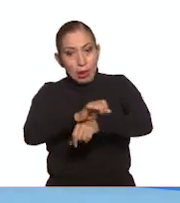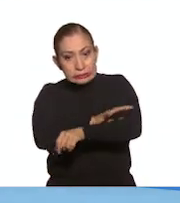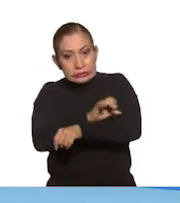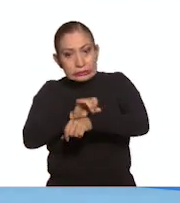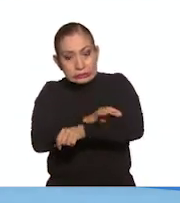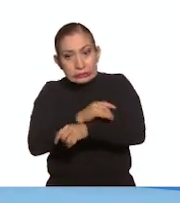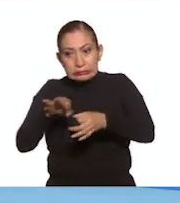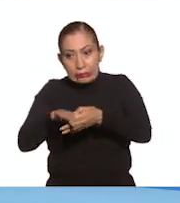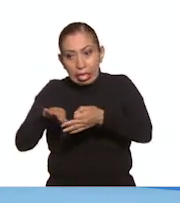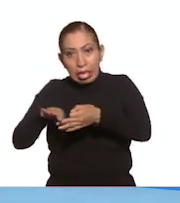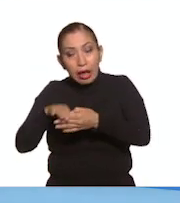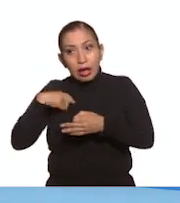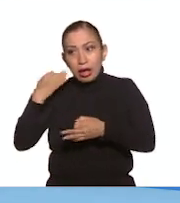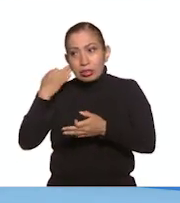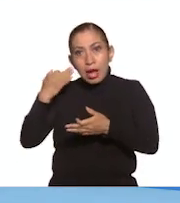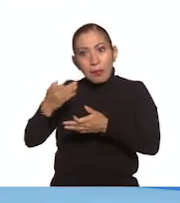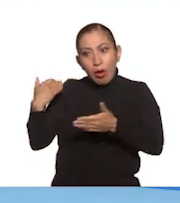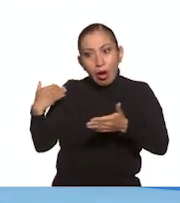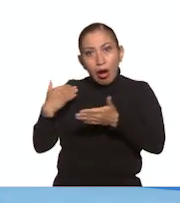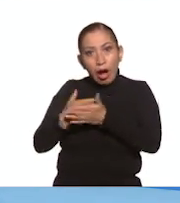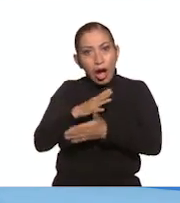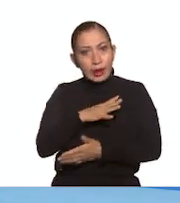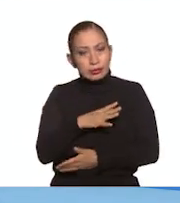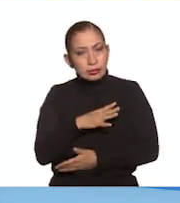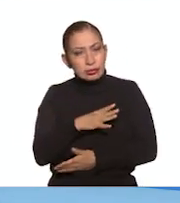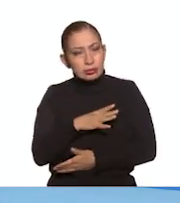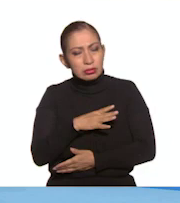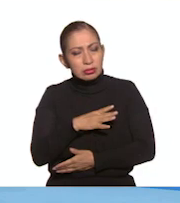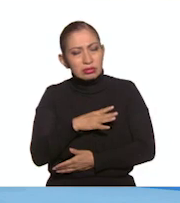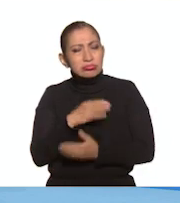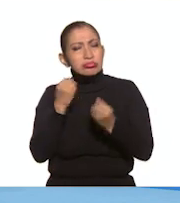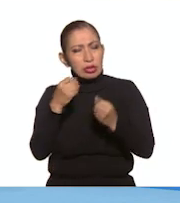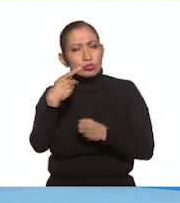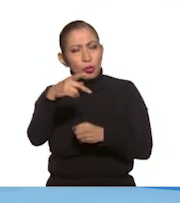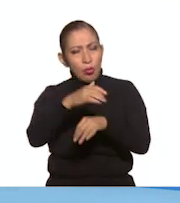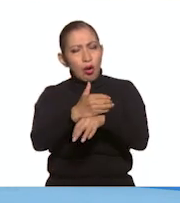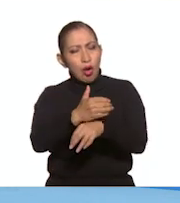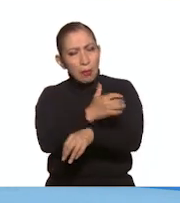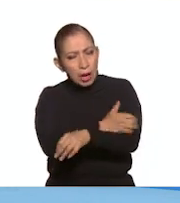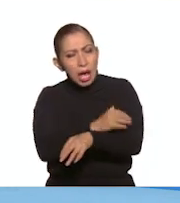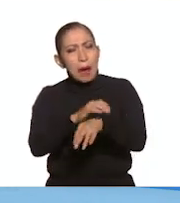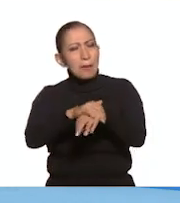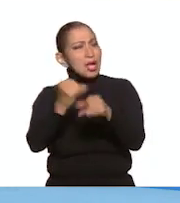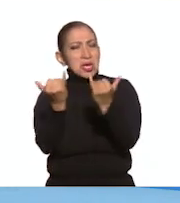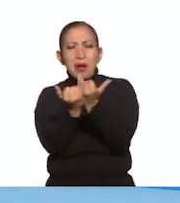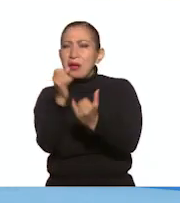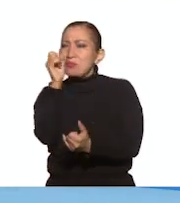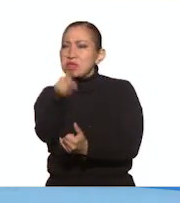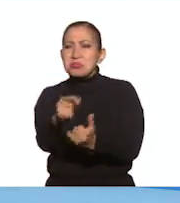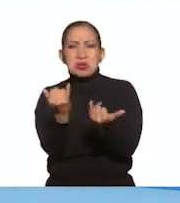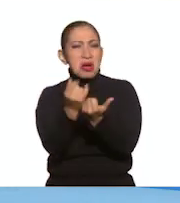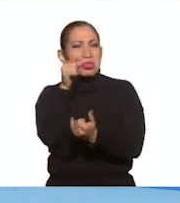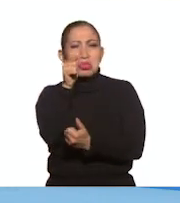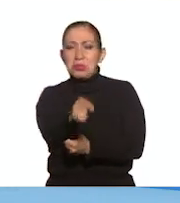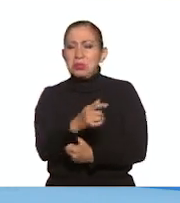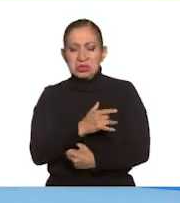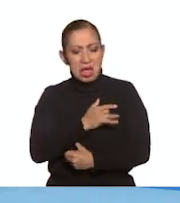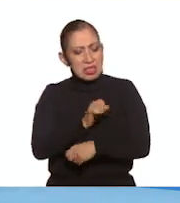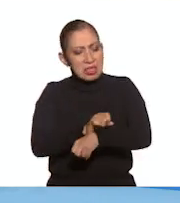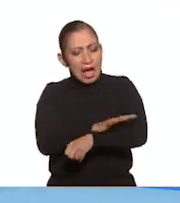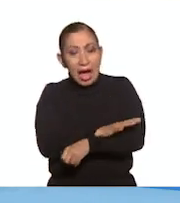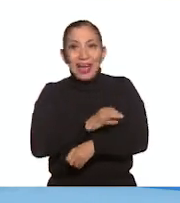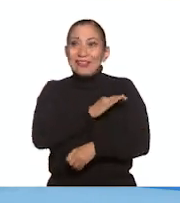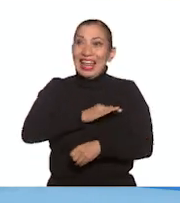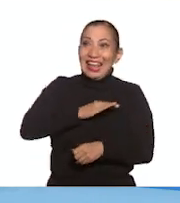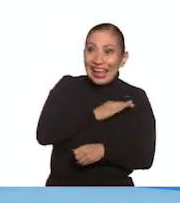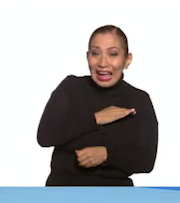se te presentaron durante este tiempo. ¿Sabes? Yo creo que muchos de tus compañeros y amigos también pasaron por diferentes emociones como la